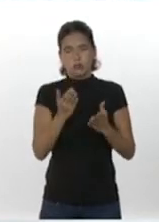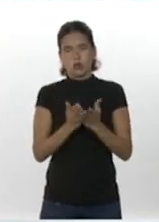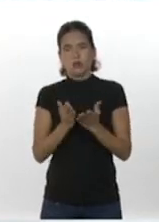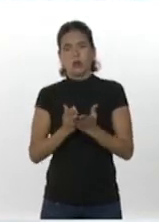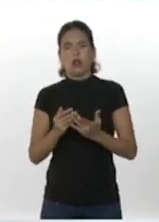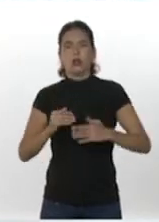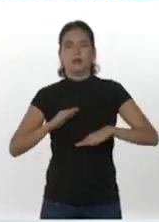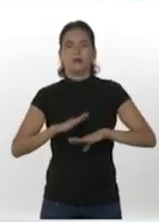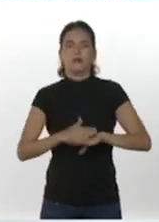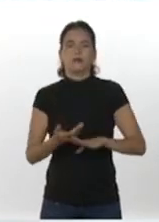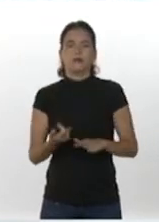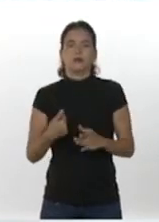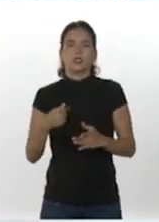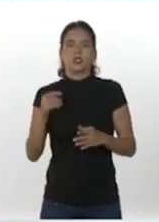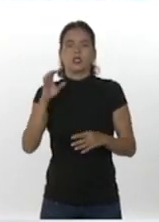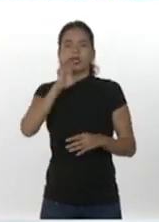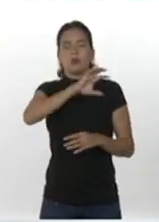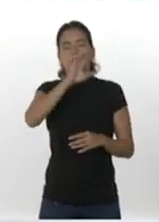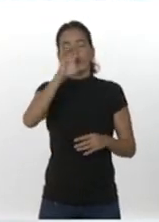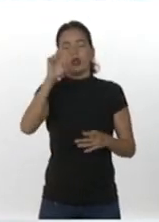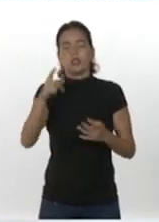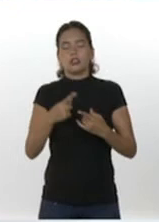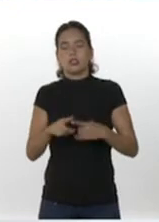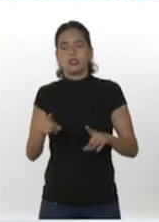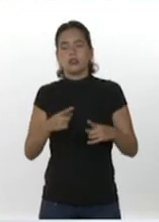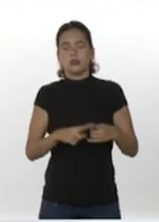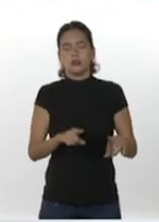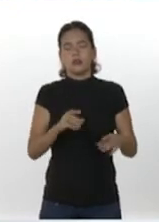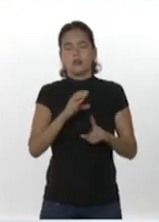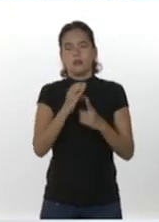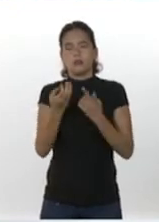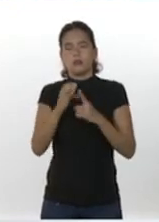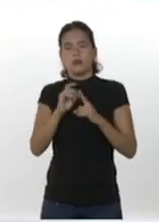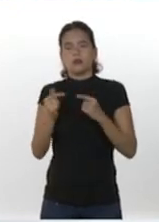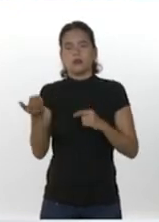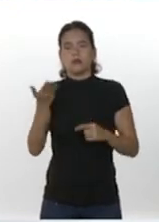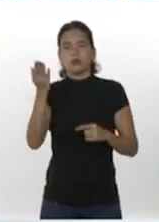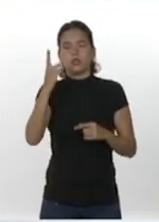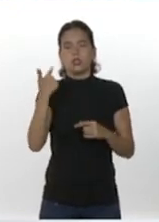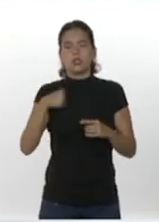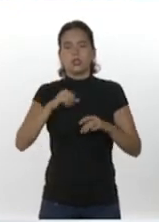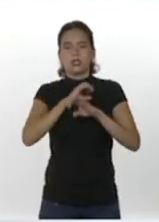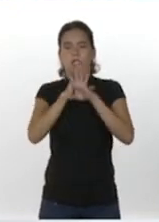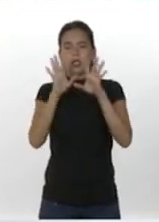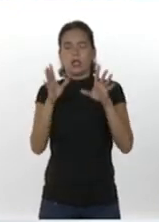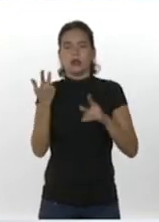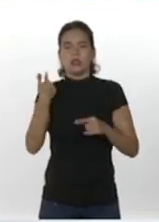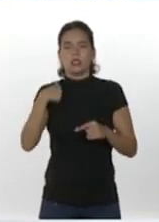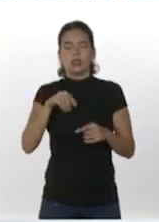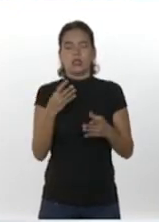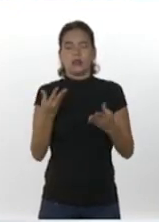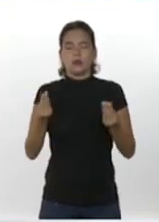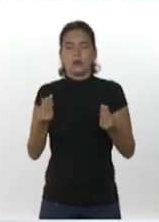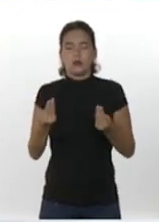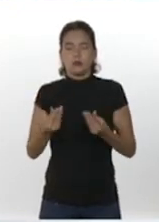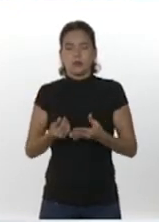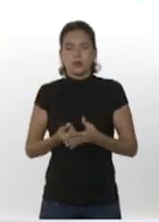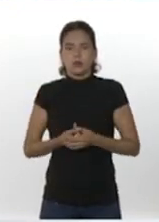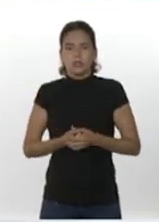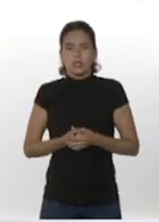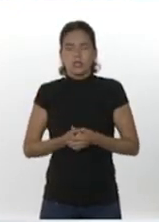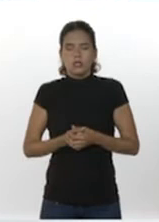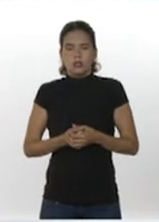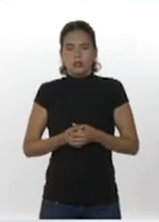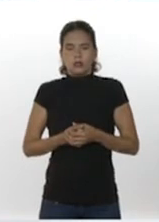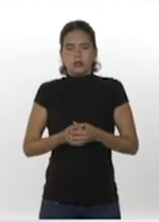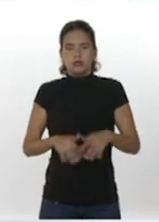bueno, siendo un país como somos tan diverso, es importante tener en cuenta que tenemos miles de